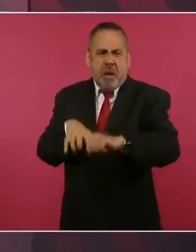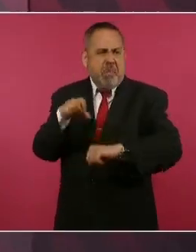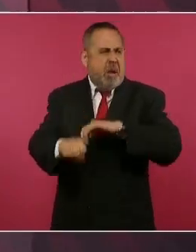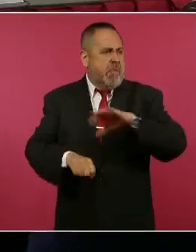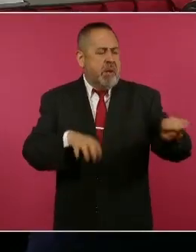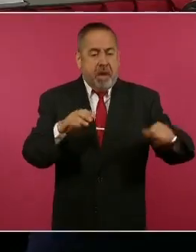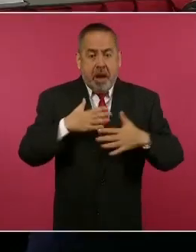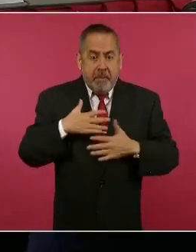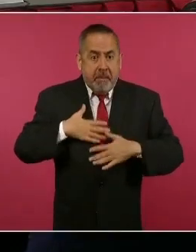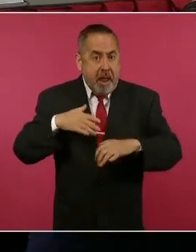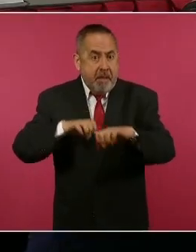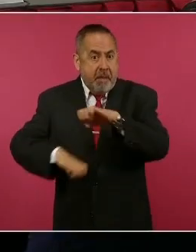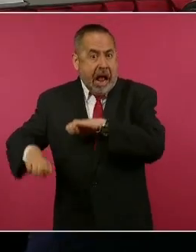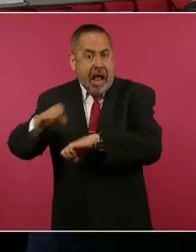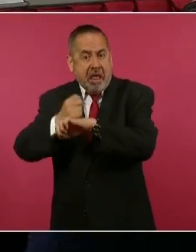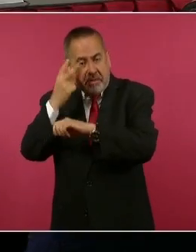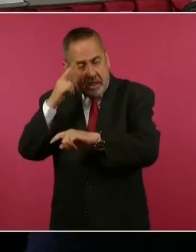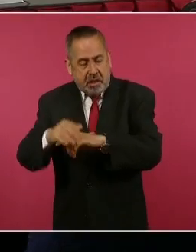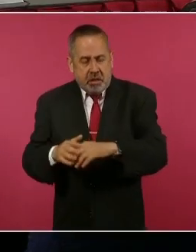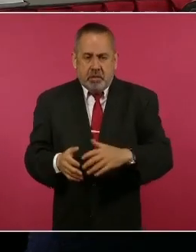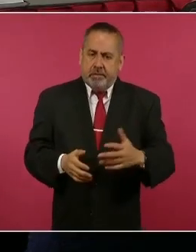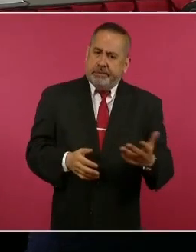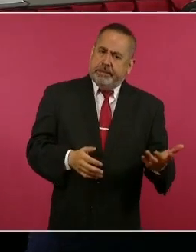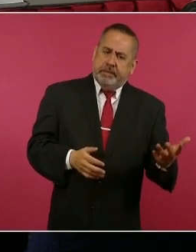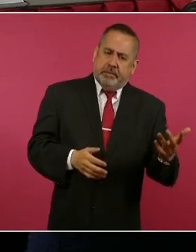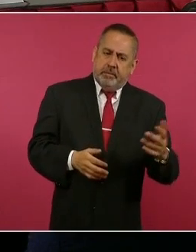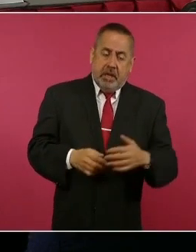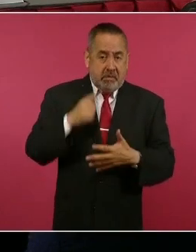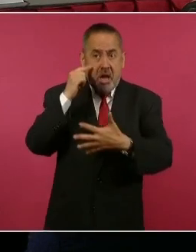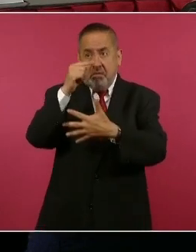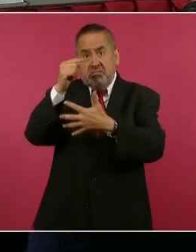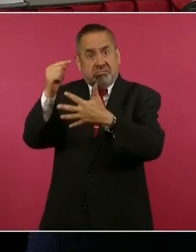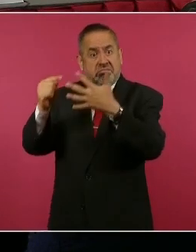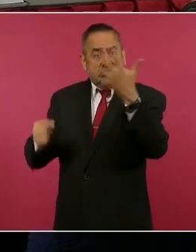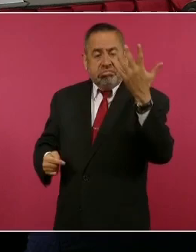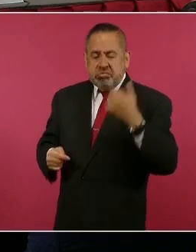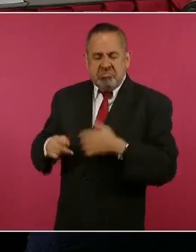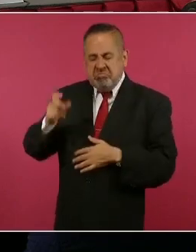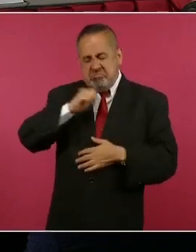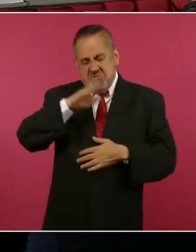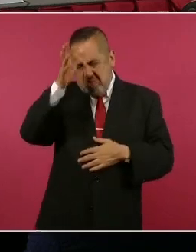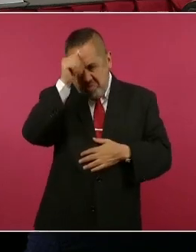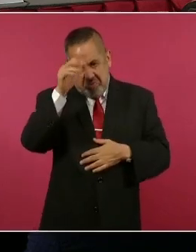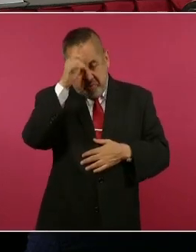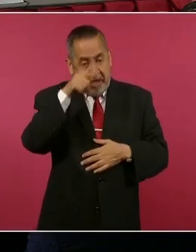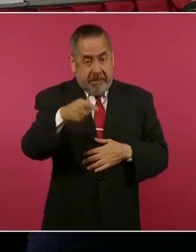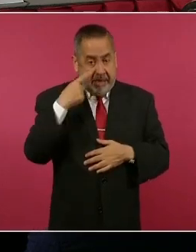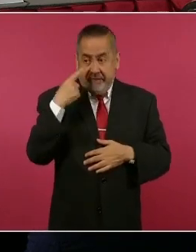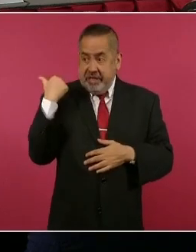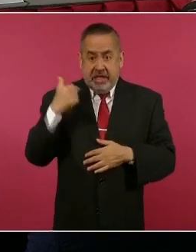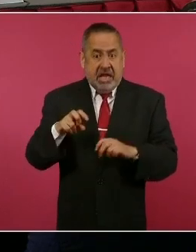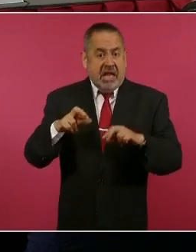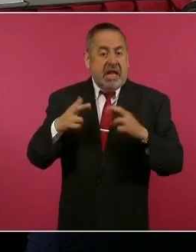embajada. Pero van a ver ahora todos los representantes en la OEA.